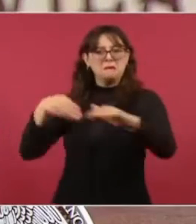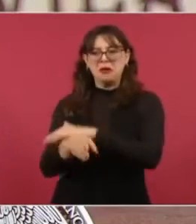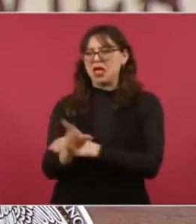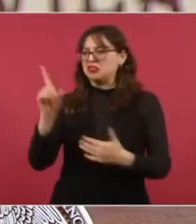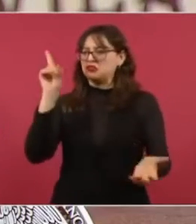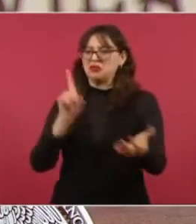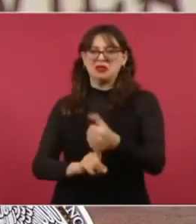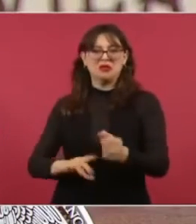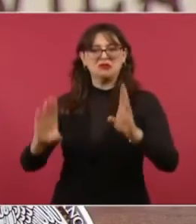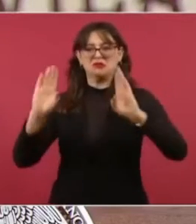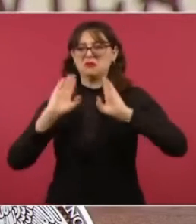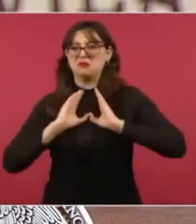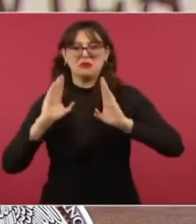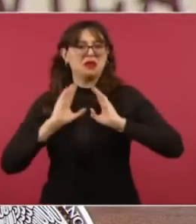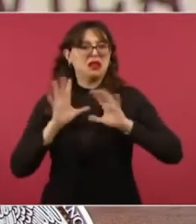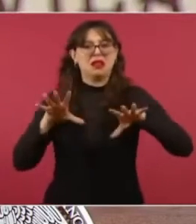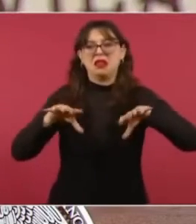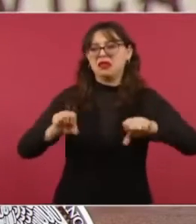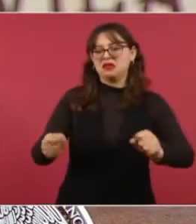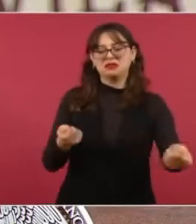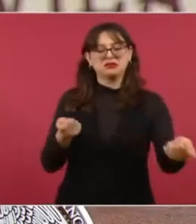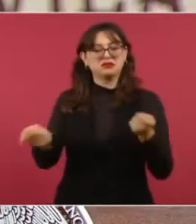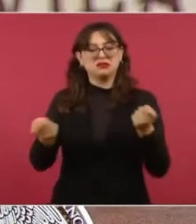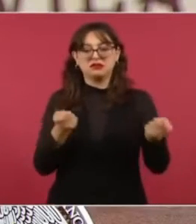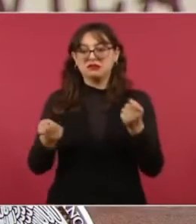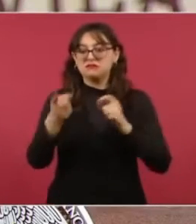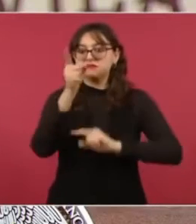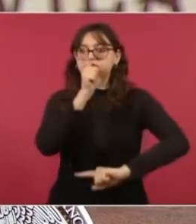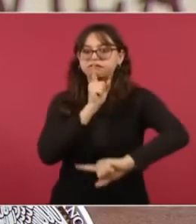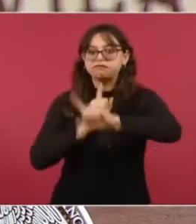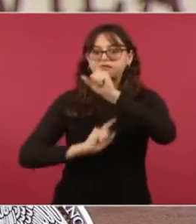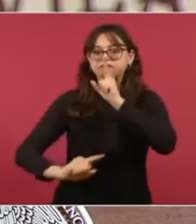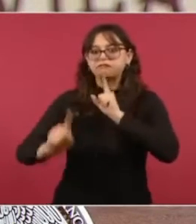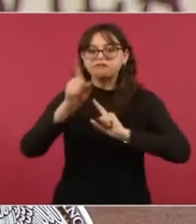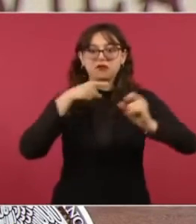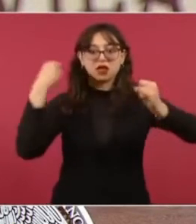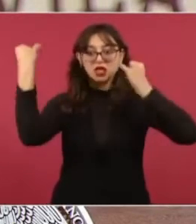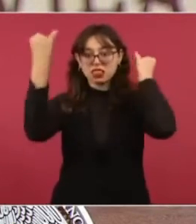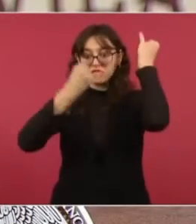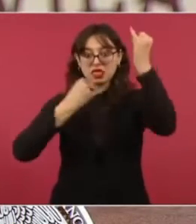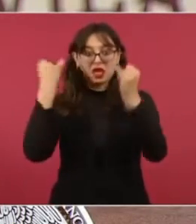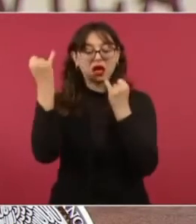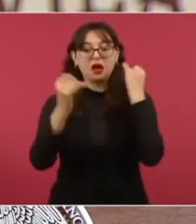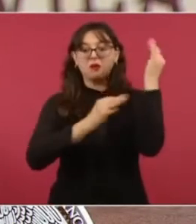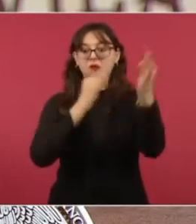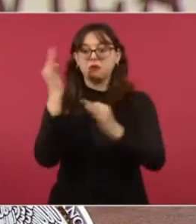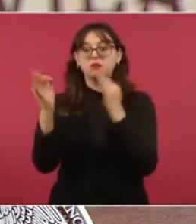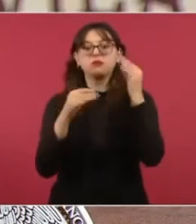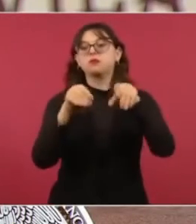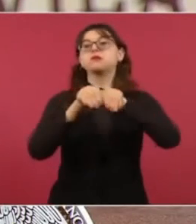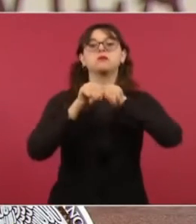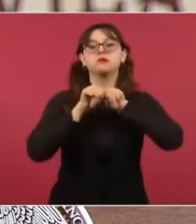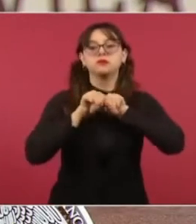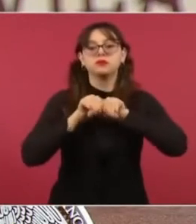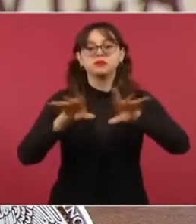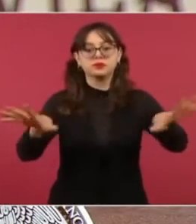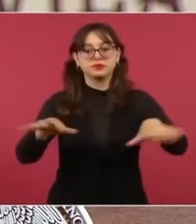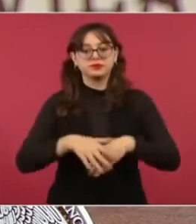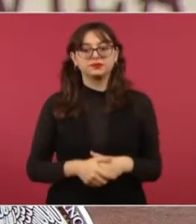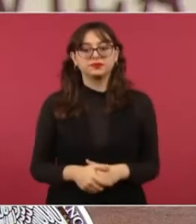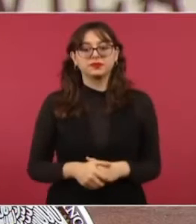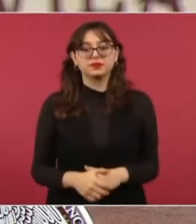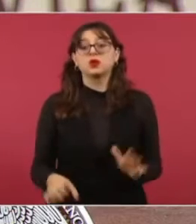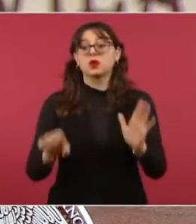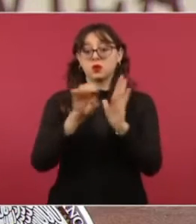mentiras sobre los elementos de la Guardia Nacional. Un ejemplo de esto, pero hay muchos, es